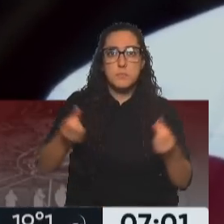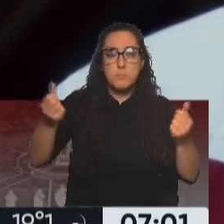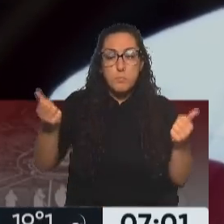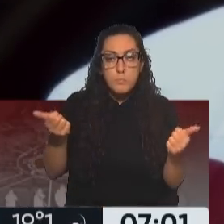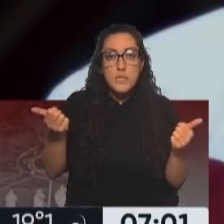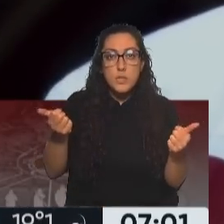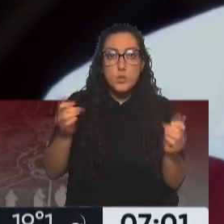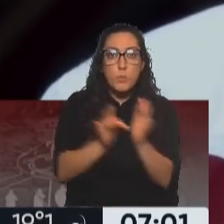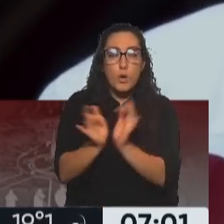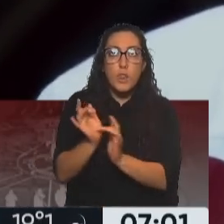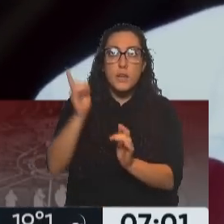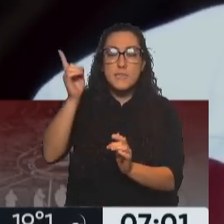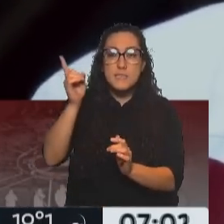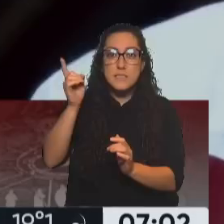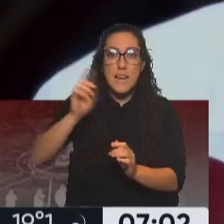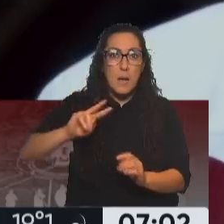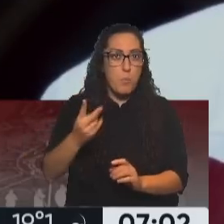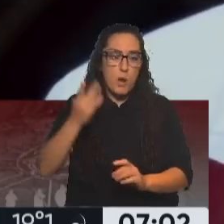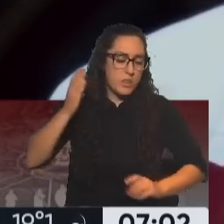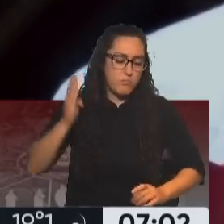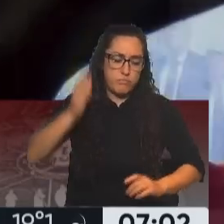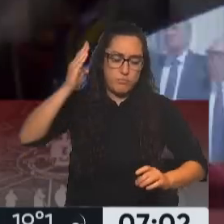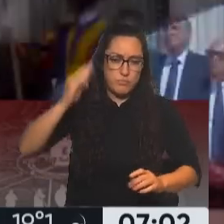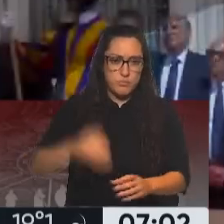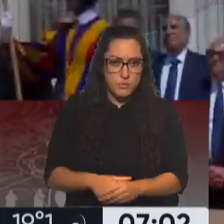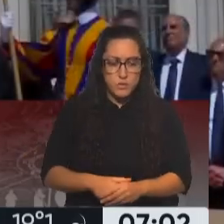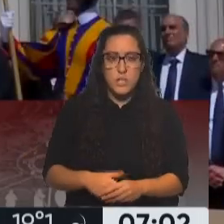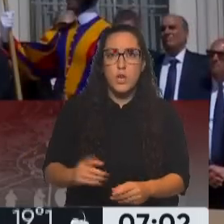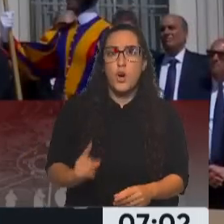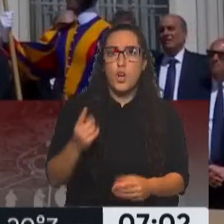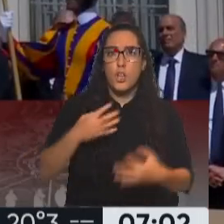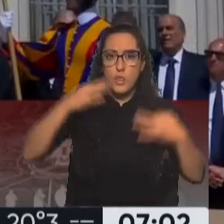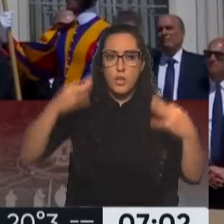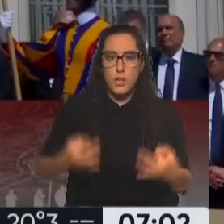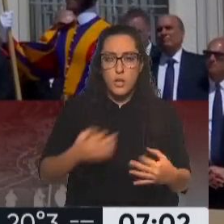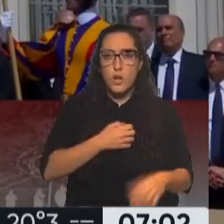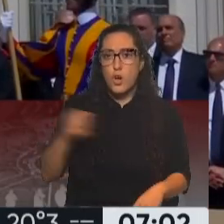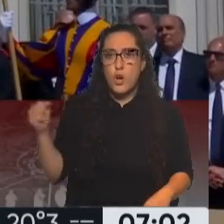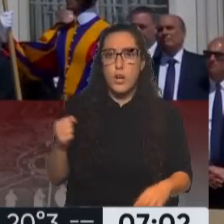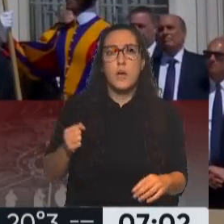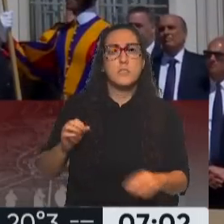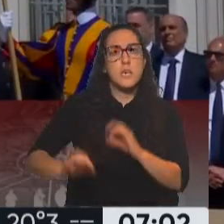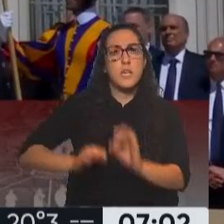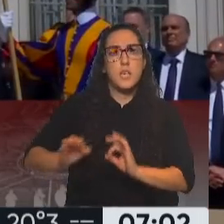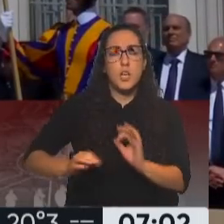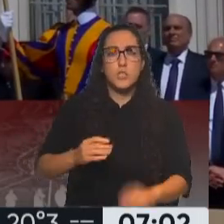victorem, Cristo, omnis vencedor de la honor et muerte, gloria, todo in honor y toda saecula gloria por los saeculorum. siglos de los siglos.